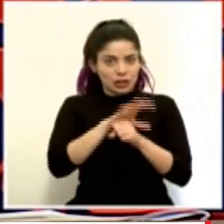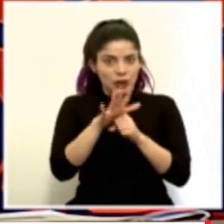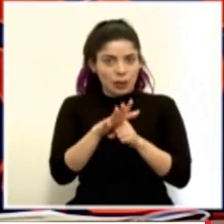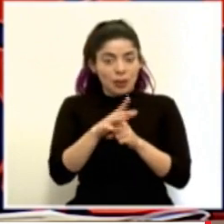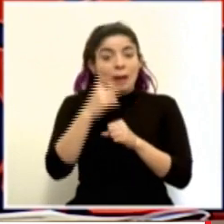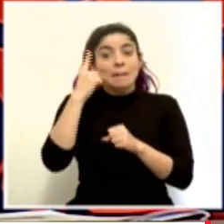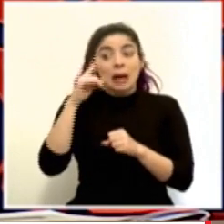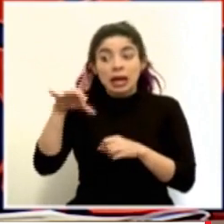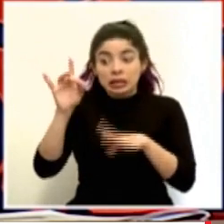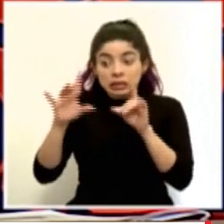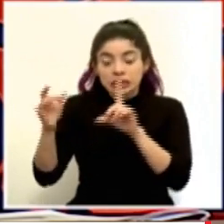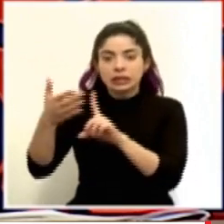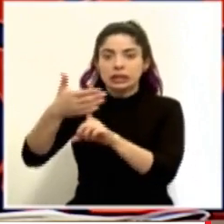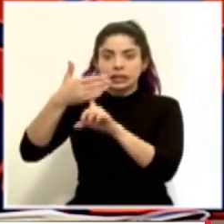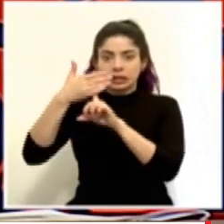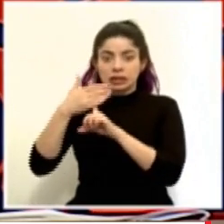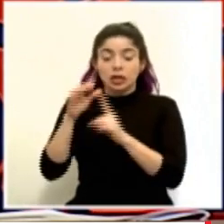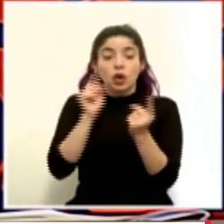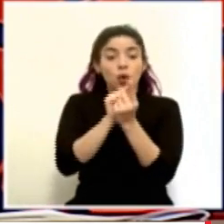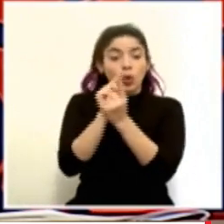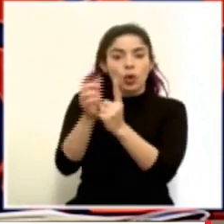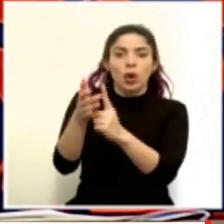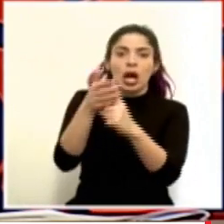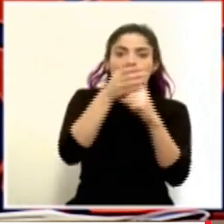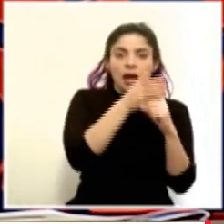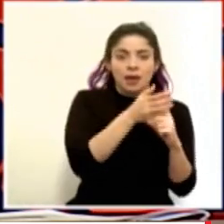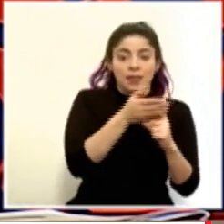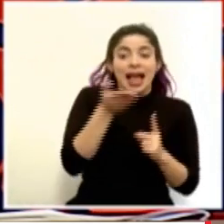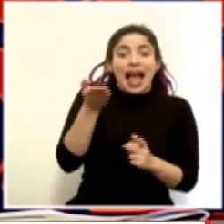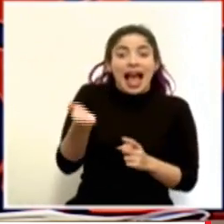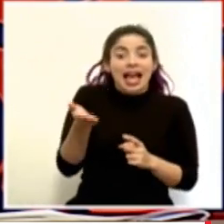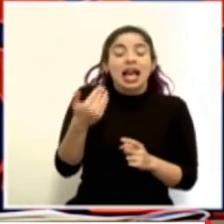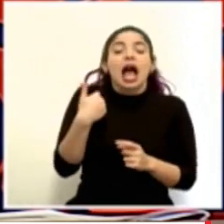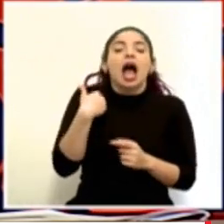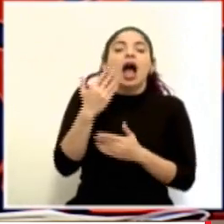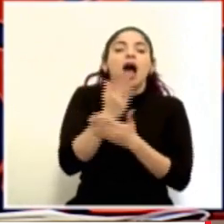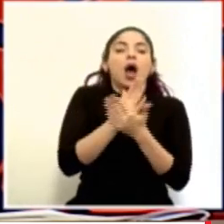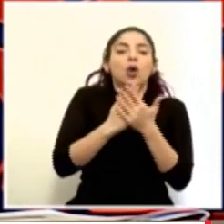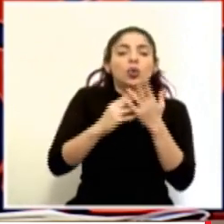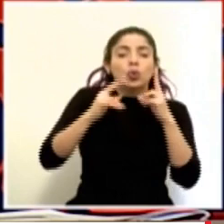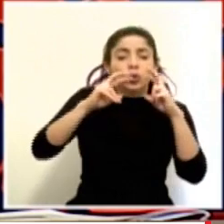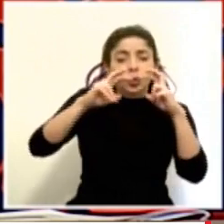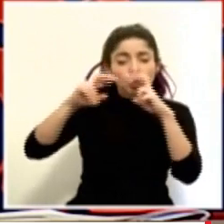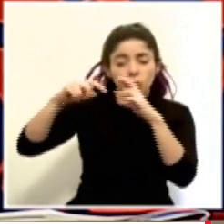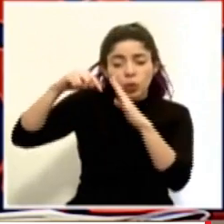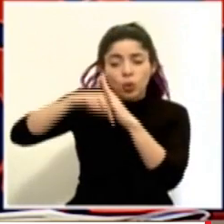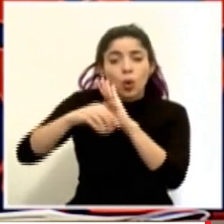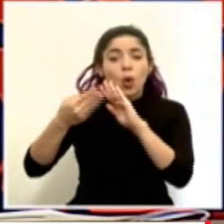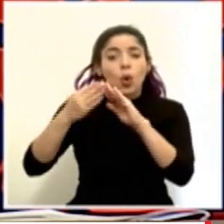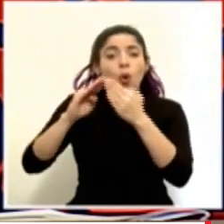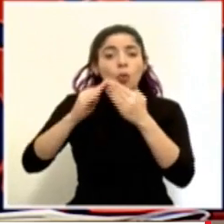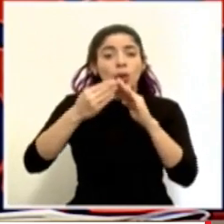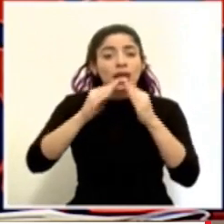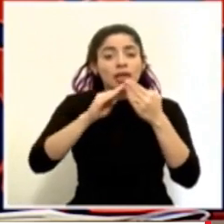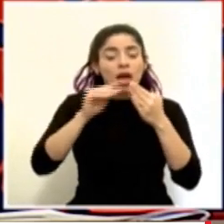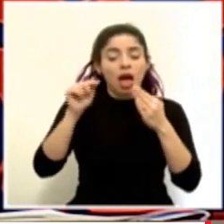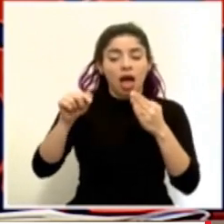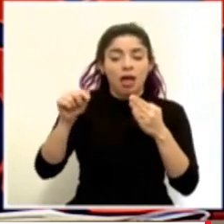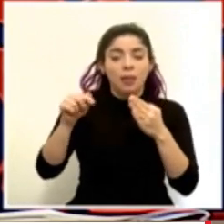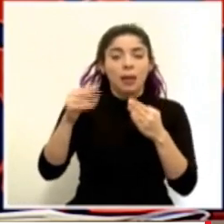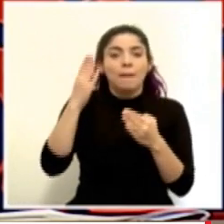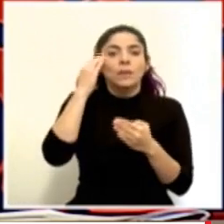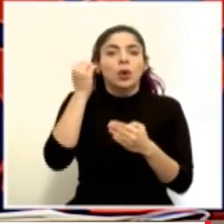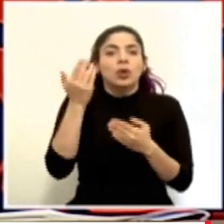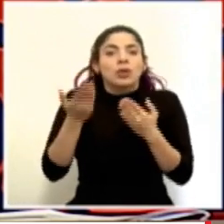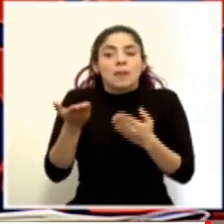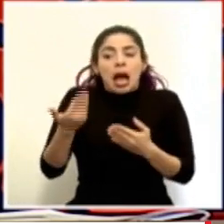precisamente aislarlos y sus contactos cercanos. O sea, hay tamizajes que son, digamos, de comunidades donde puede